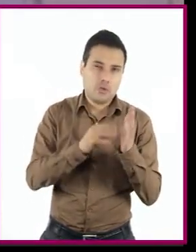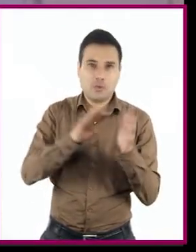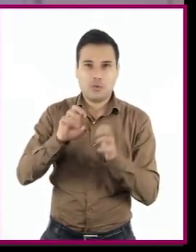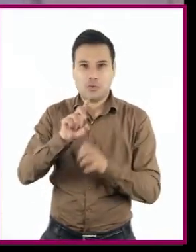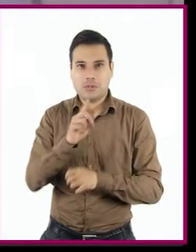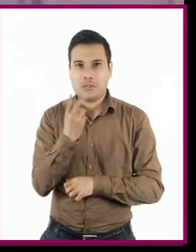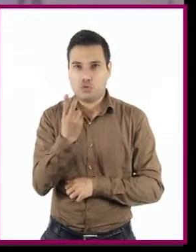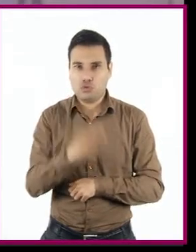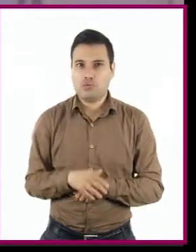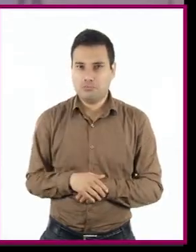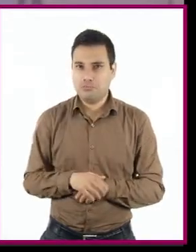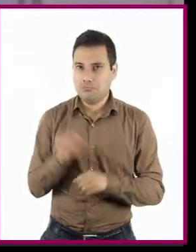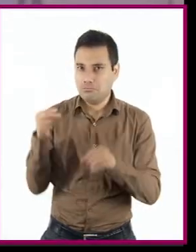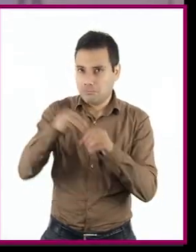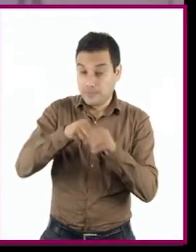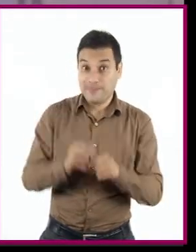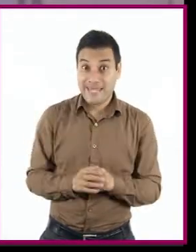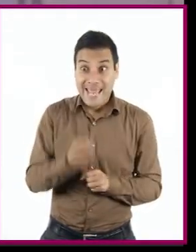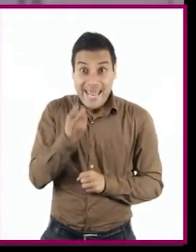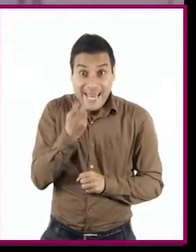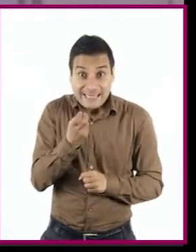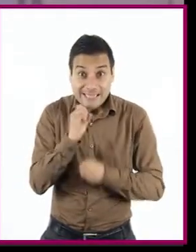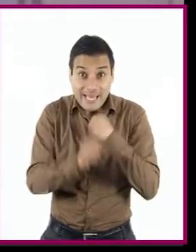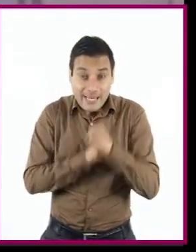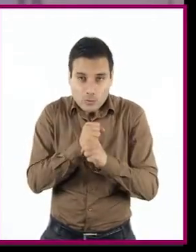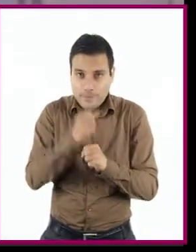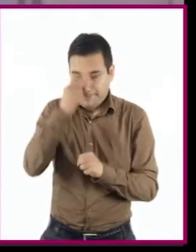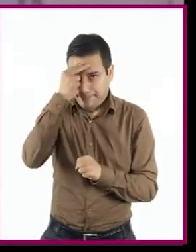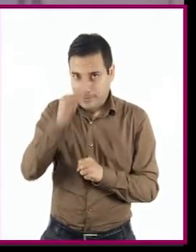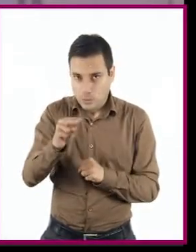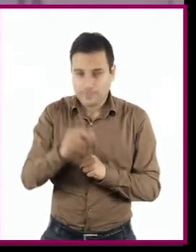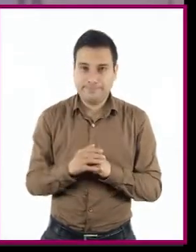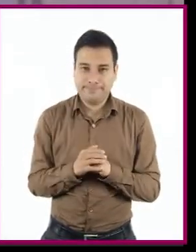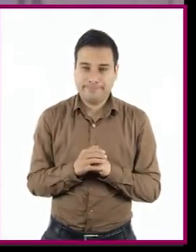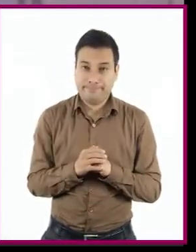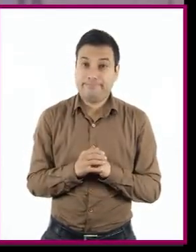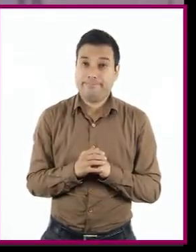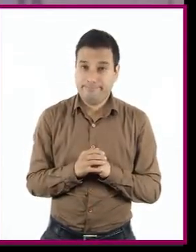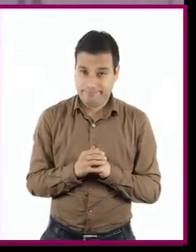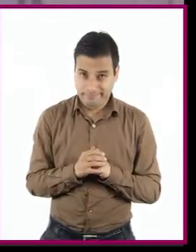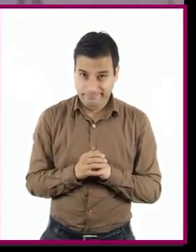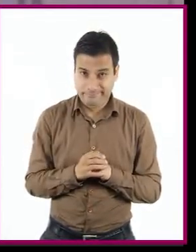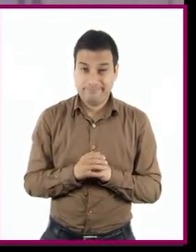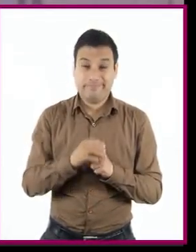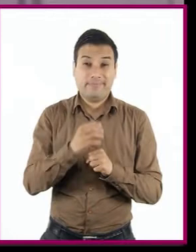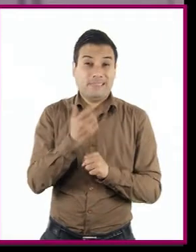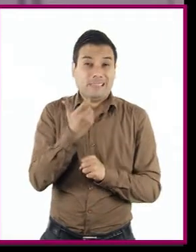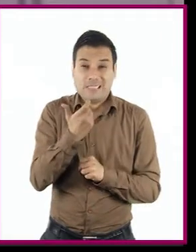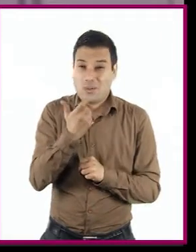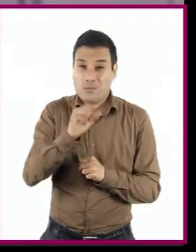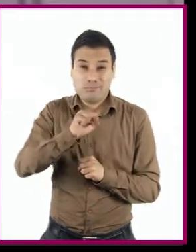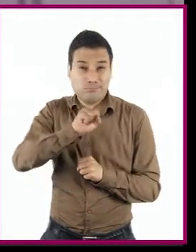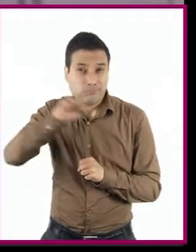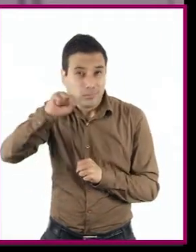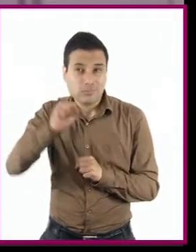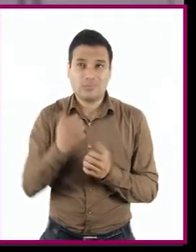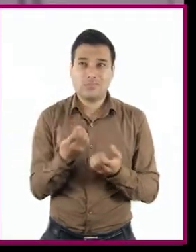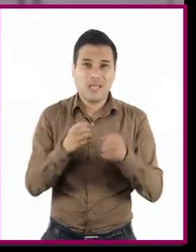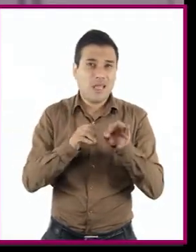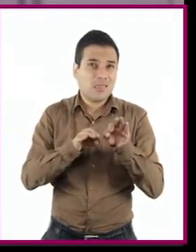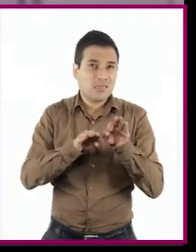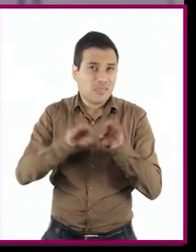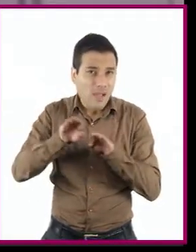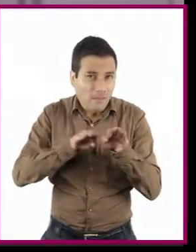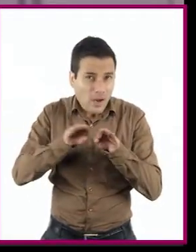1932. Y para ese entonces, en México, subieron los precios de todo. Hubo mucho